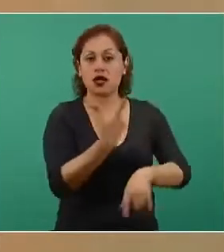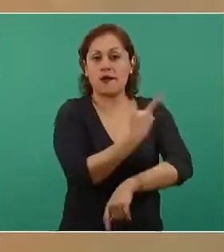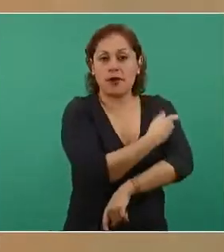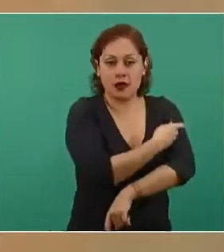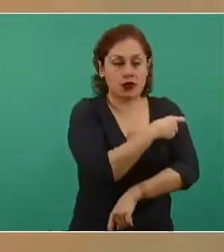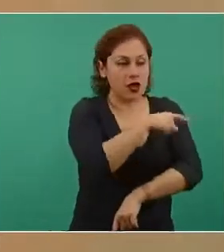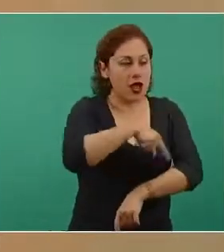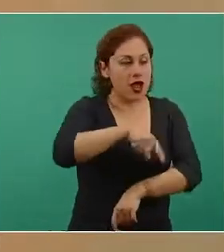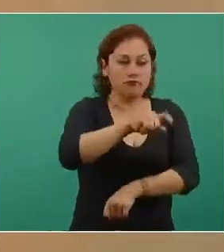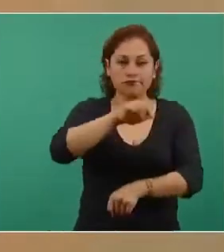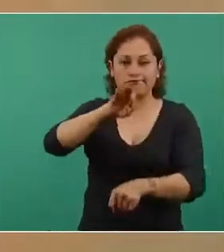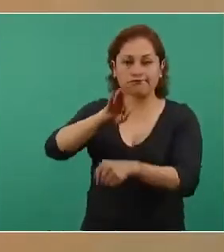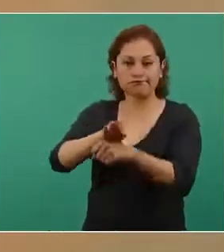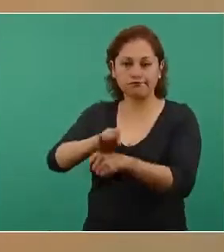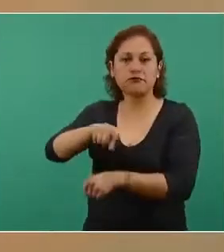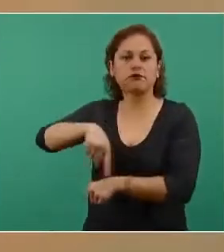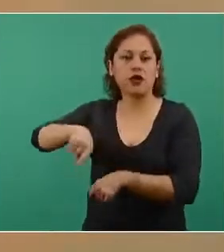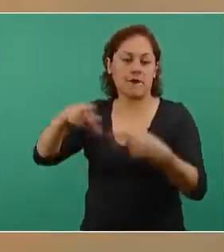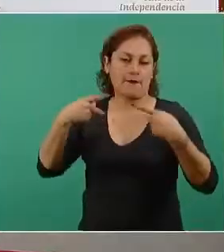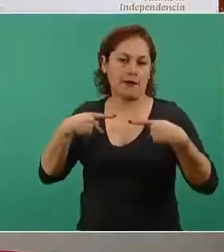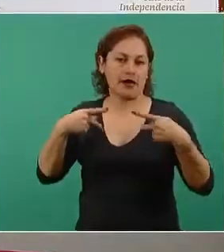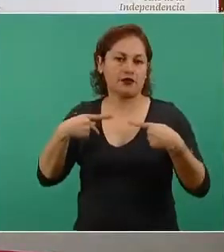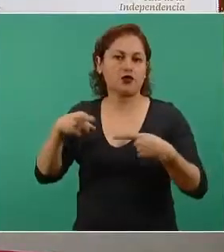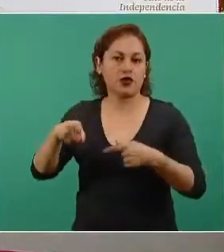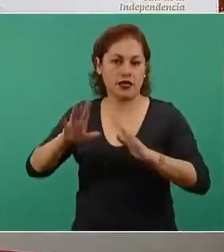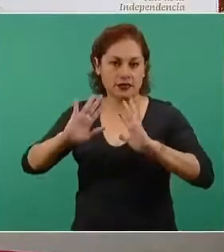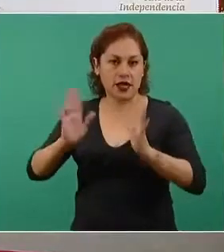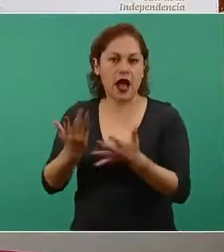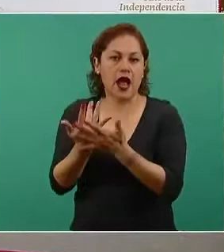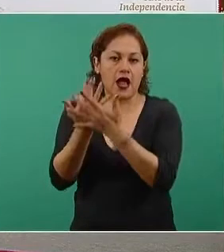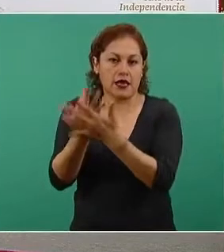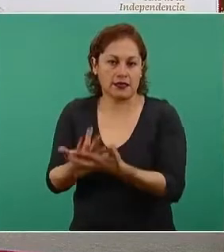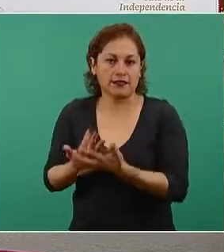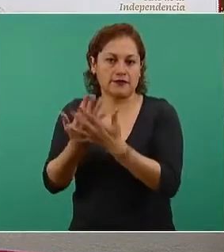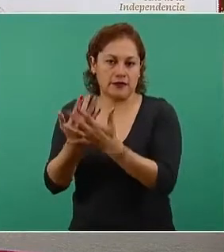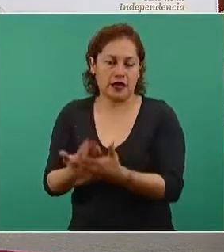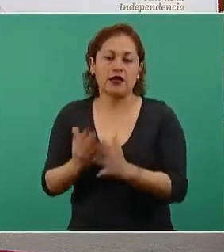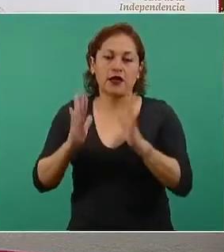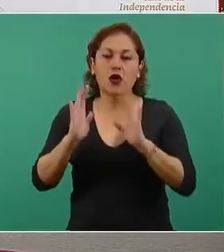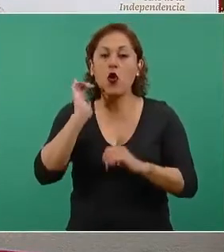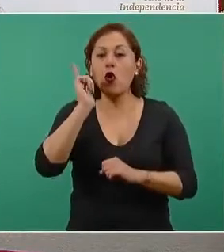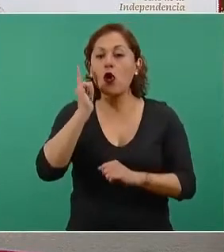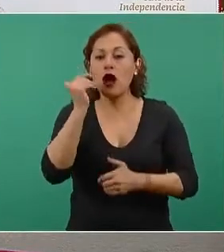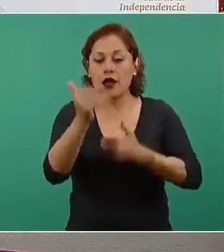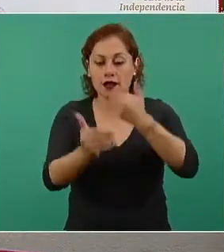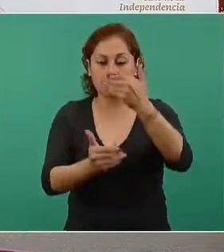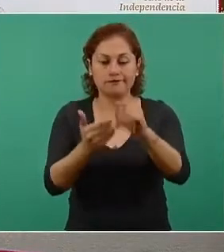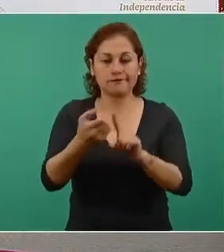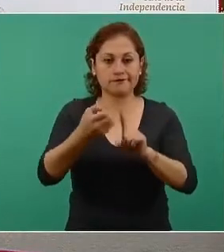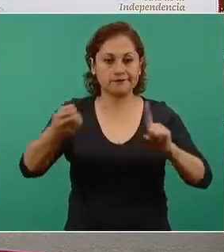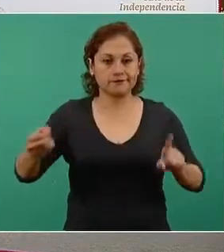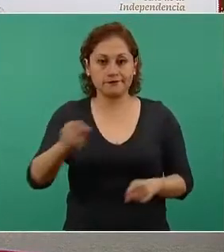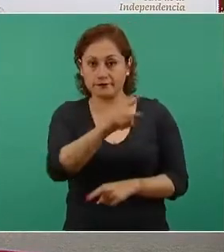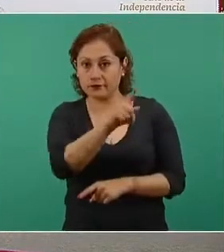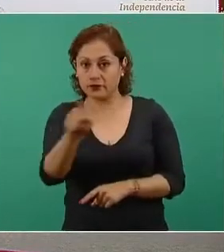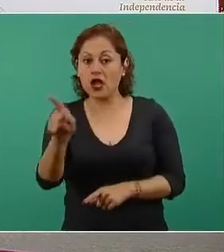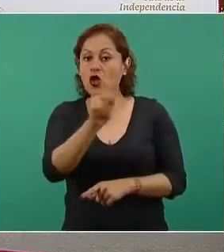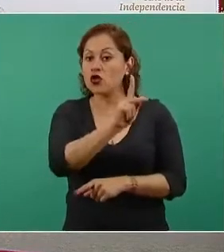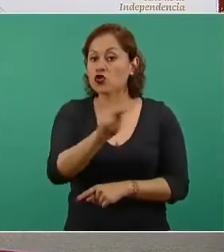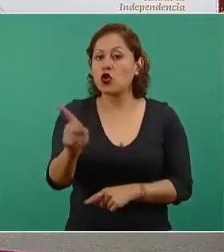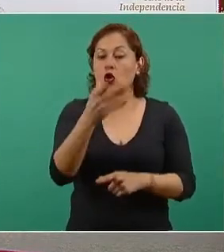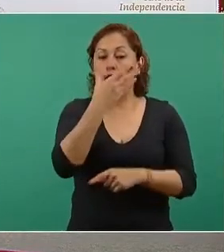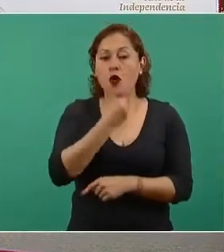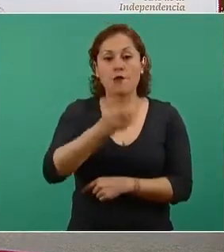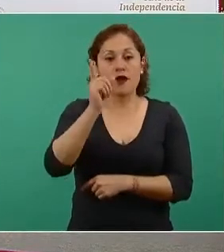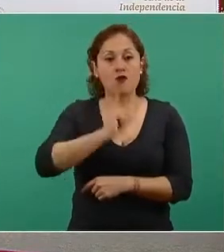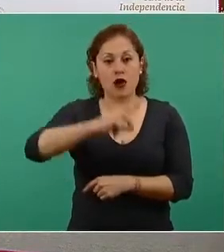no enfermar. Y entonces justo esperamos que esta estrategia se mantenga y que todos los mexicanos y mexicanas pues también